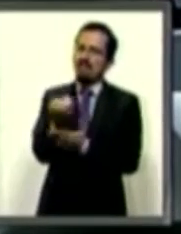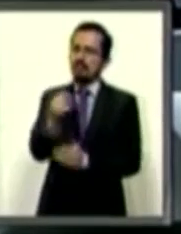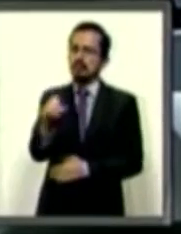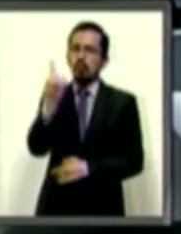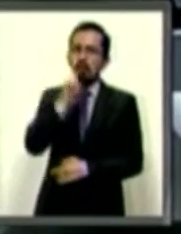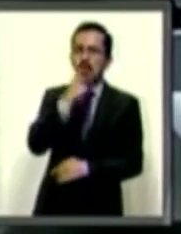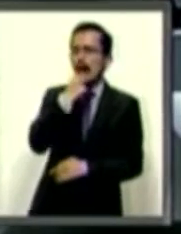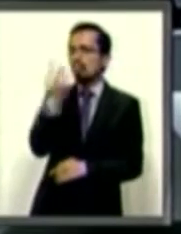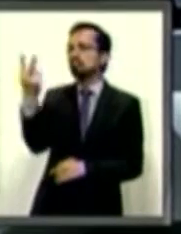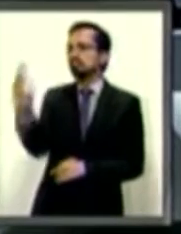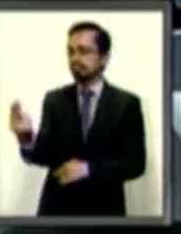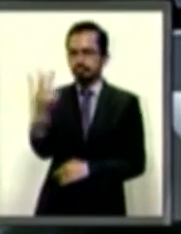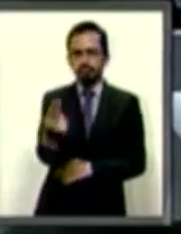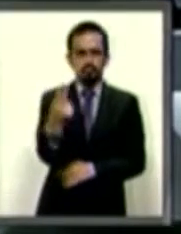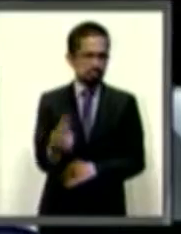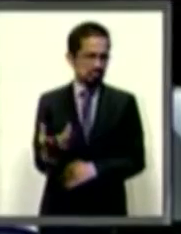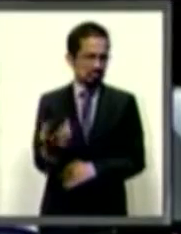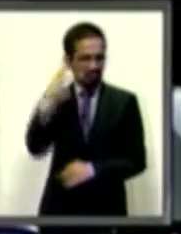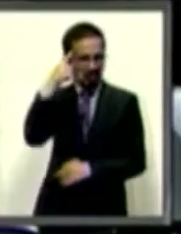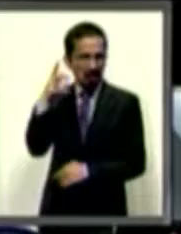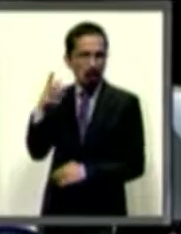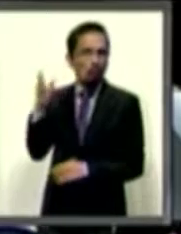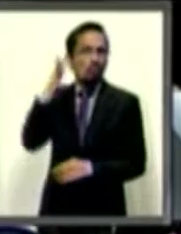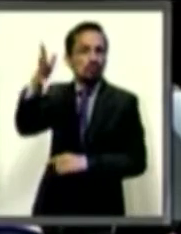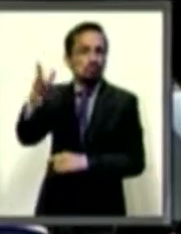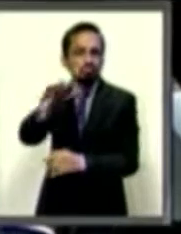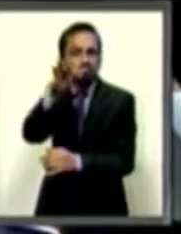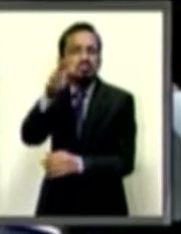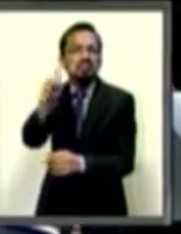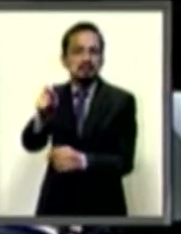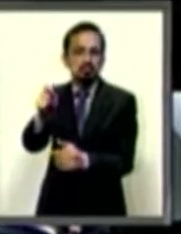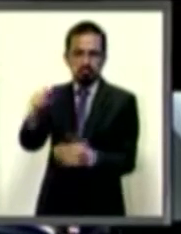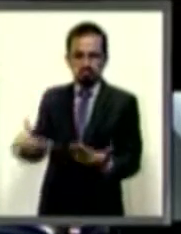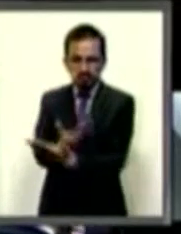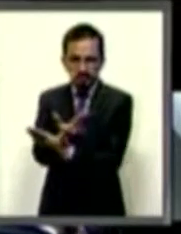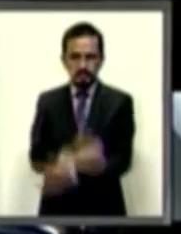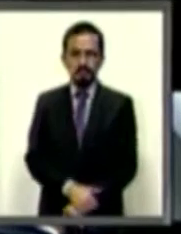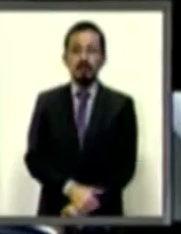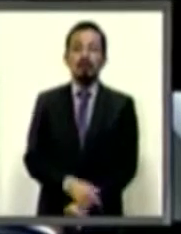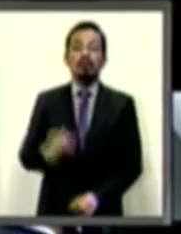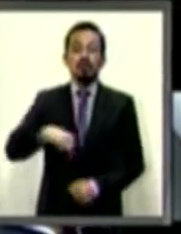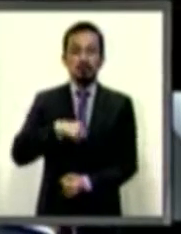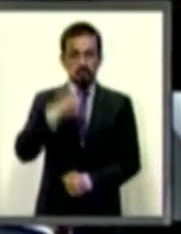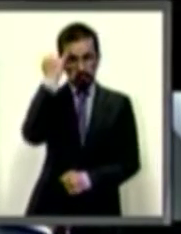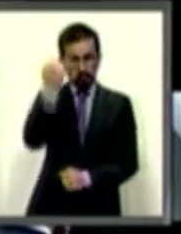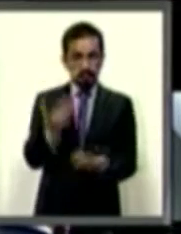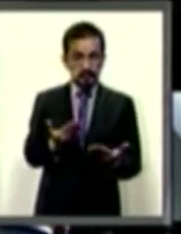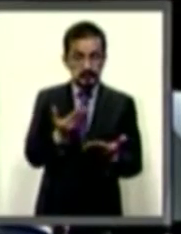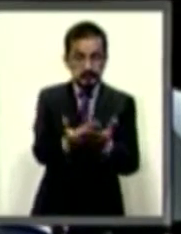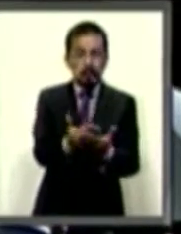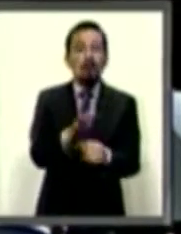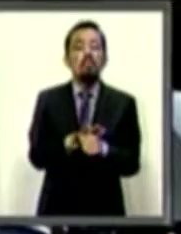una mujer cuyo fin último sea la procreación. La iniciativa que proponemos a su consideración